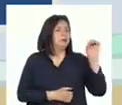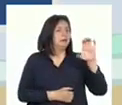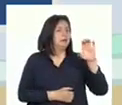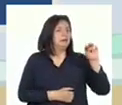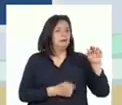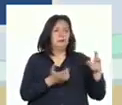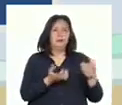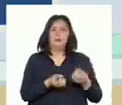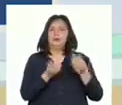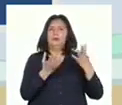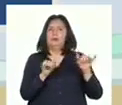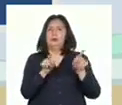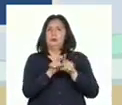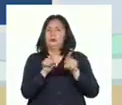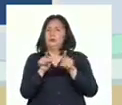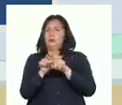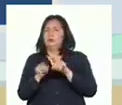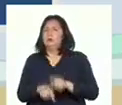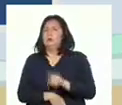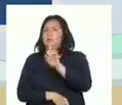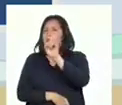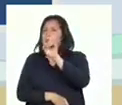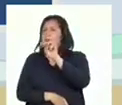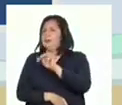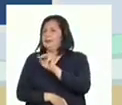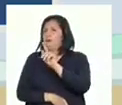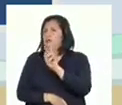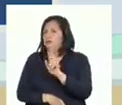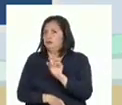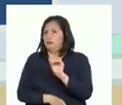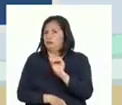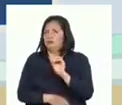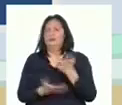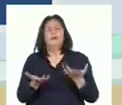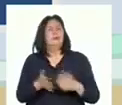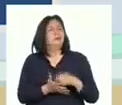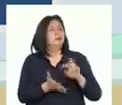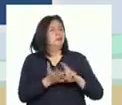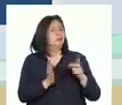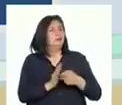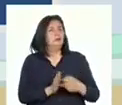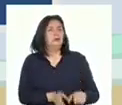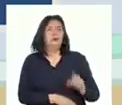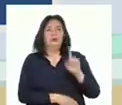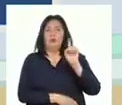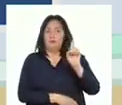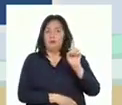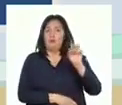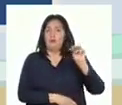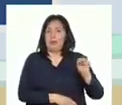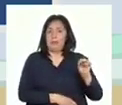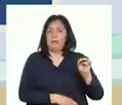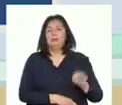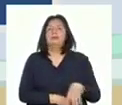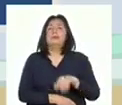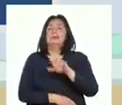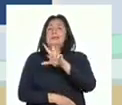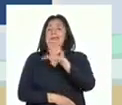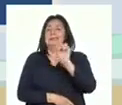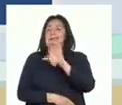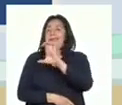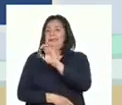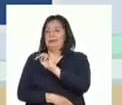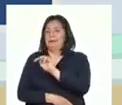centímetros, podemos decir que tenemos 1 metro. Es decir, en total tenemos 1 metro y